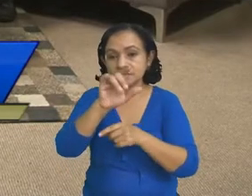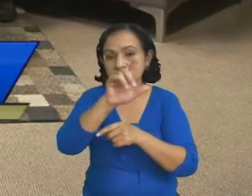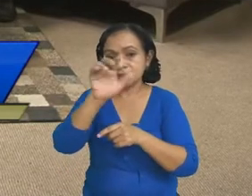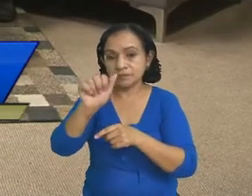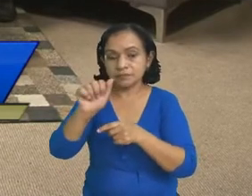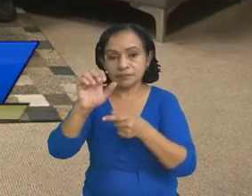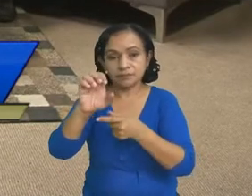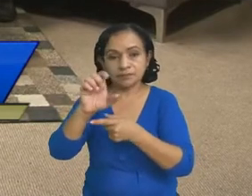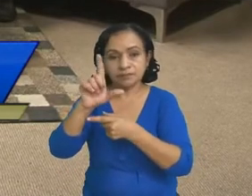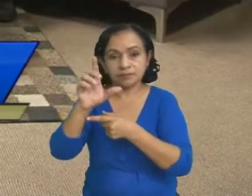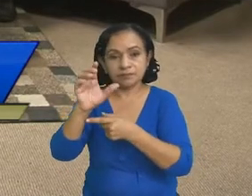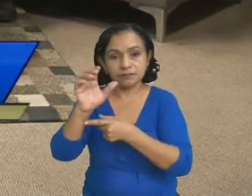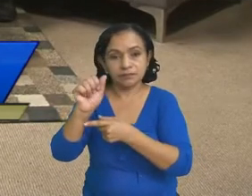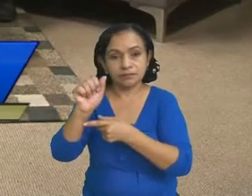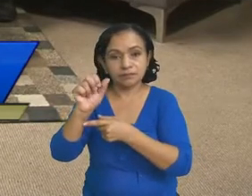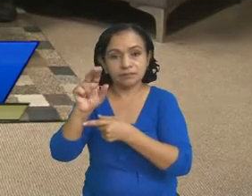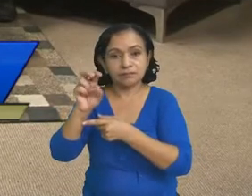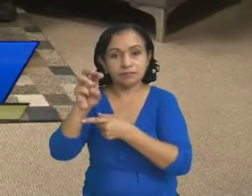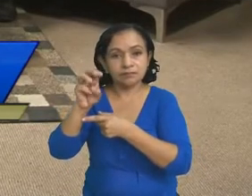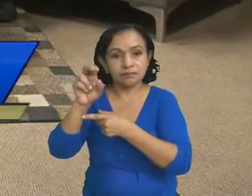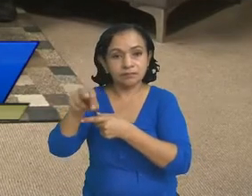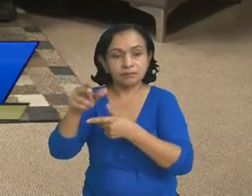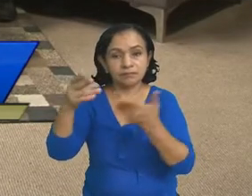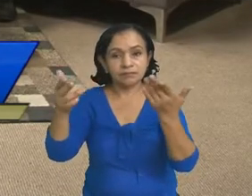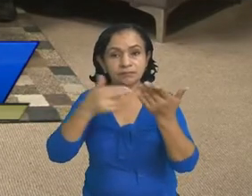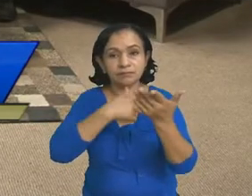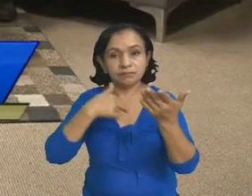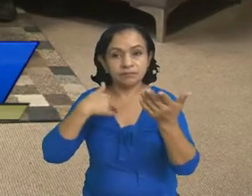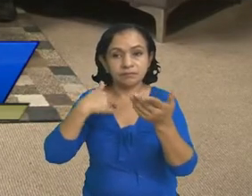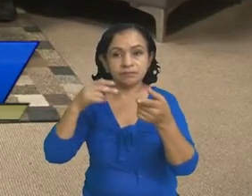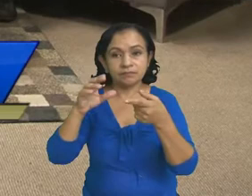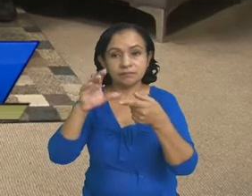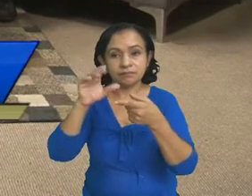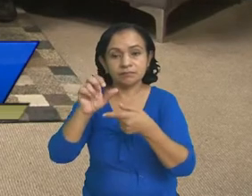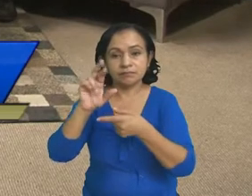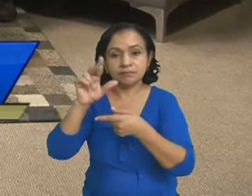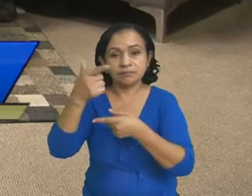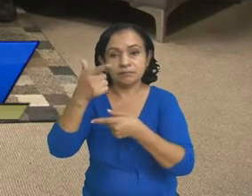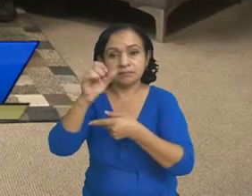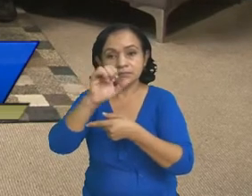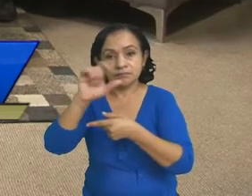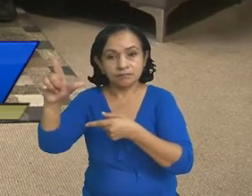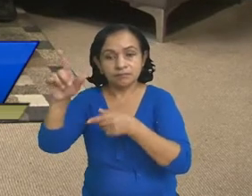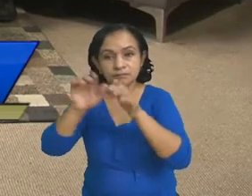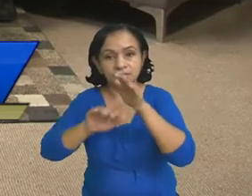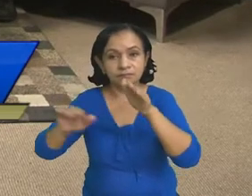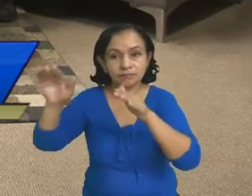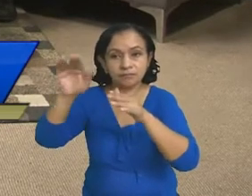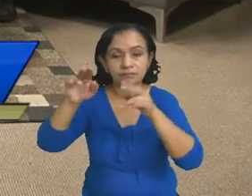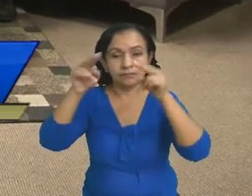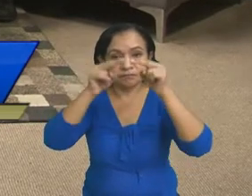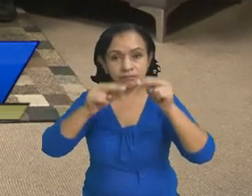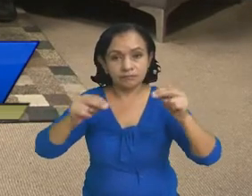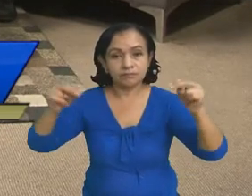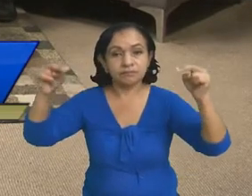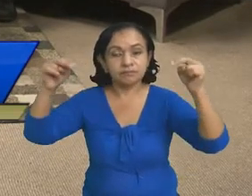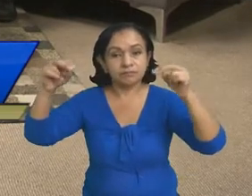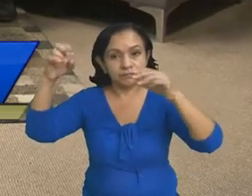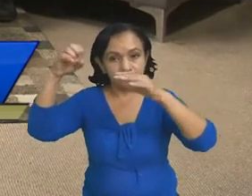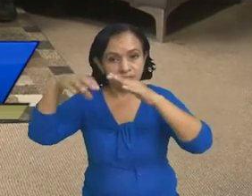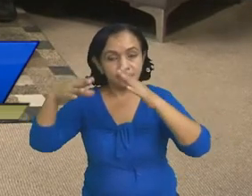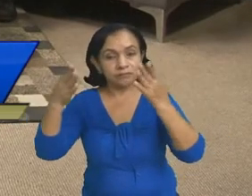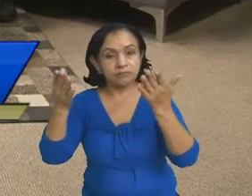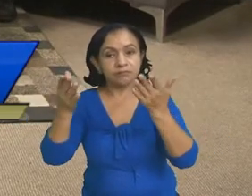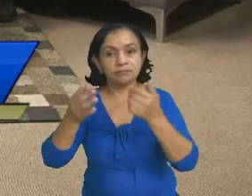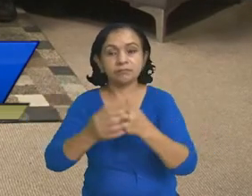carne? Villa El Carmen. En Cargill también, digamos, que aumentaron la capacidad, están construyendo